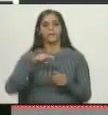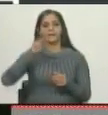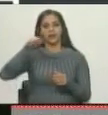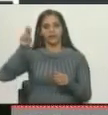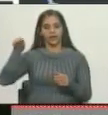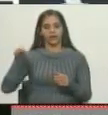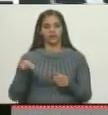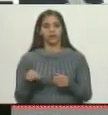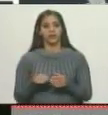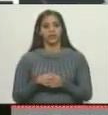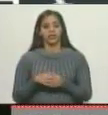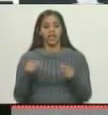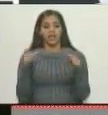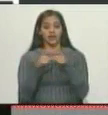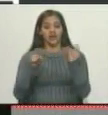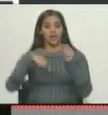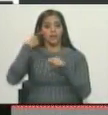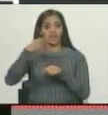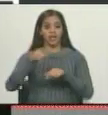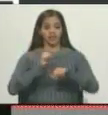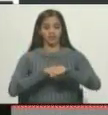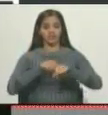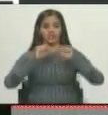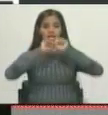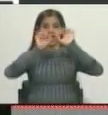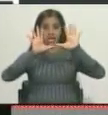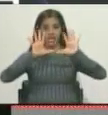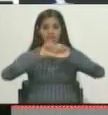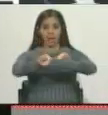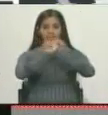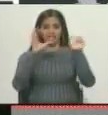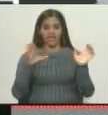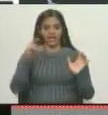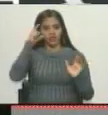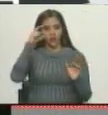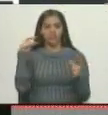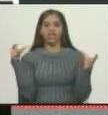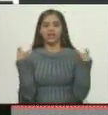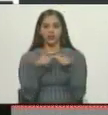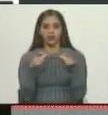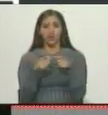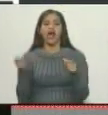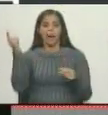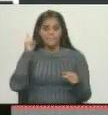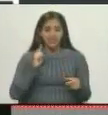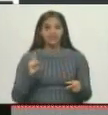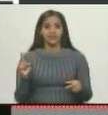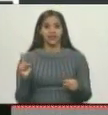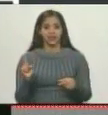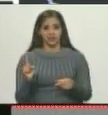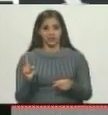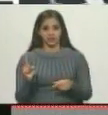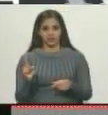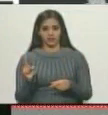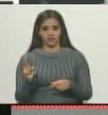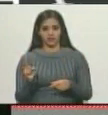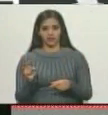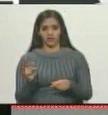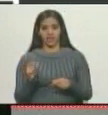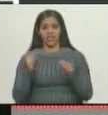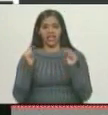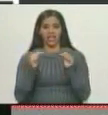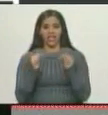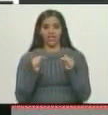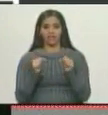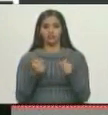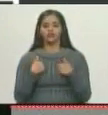La reunión era mañana, a partir de las 10 de la mañana, 2 días de sesiones, a pesar de que esto iba a ser así, yo tomé